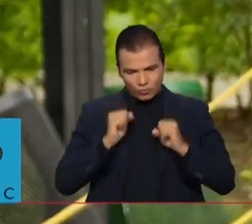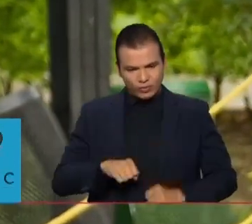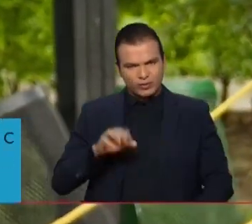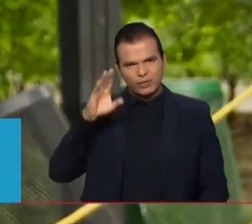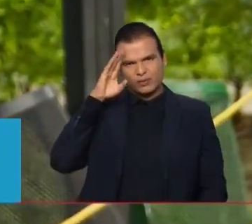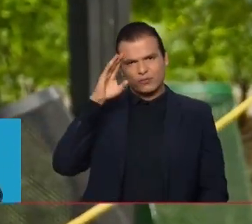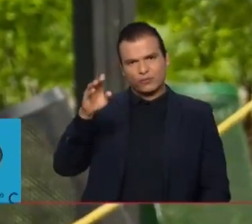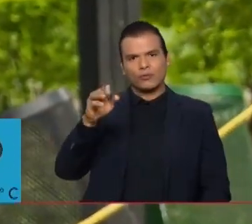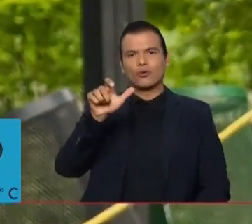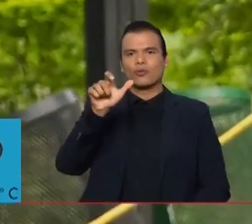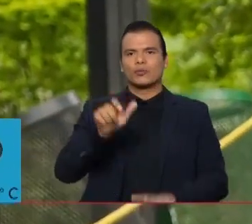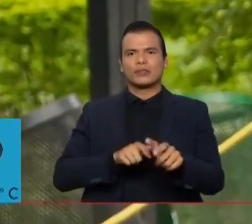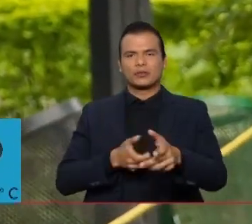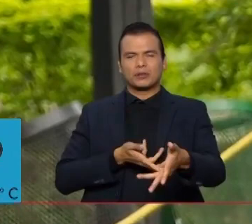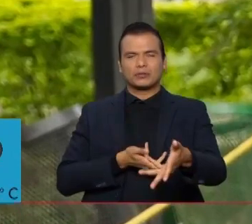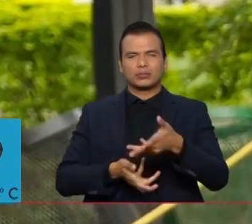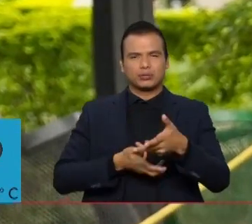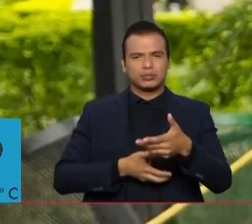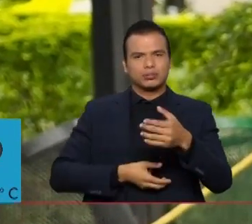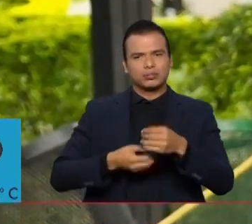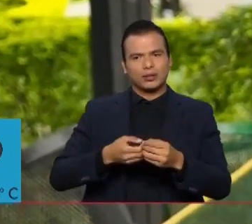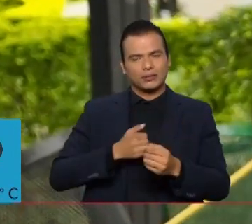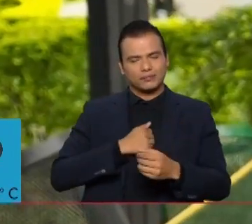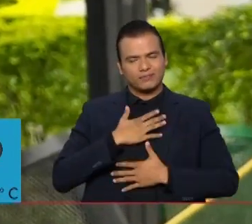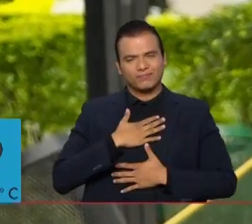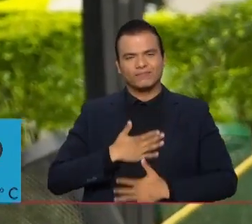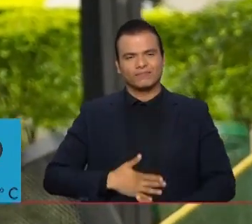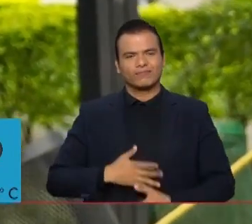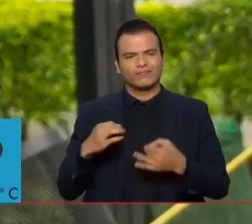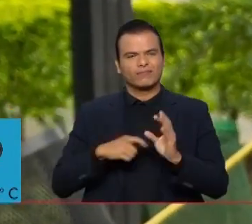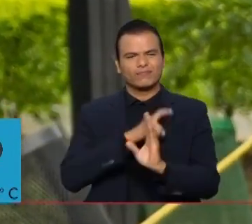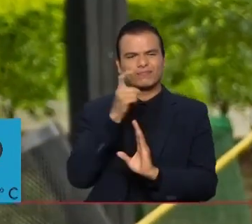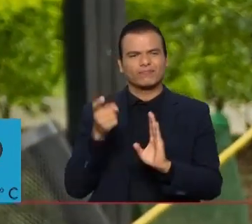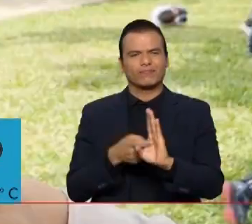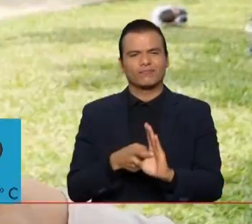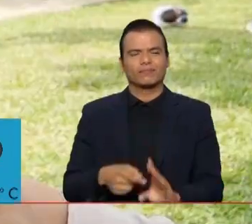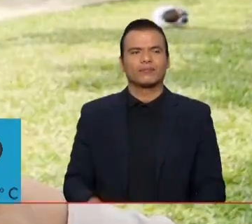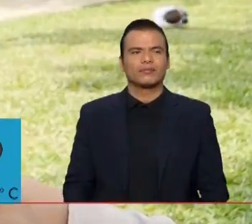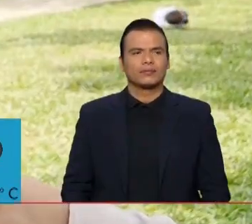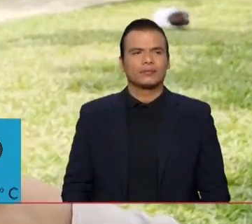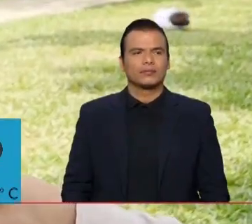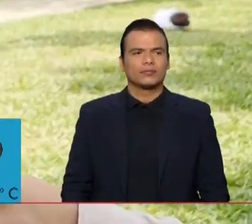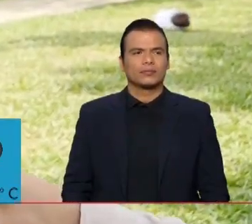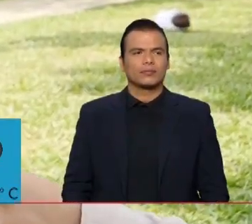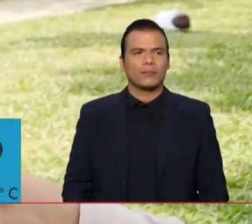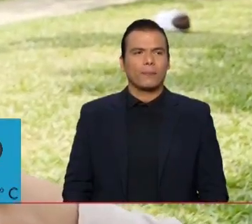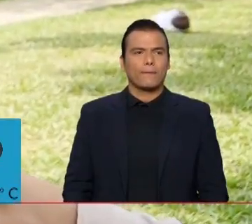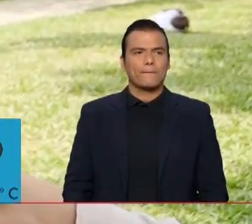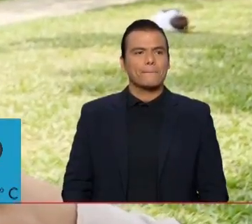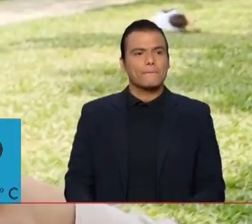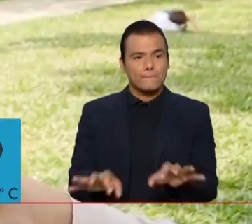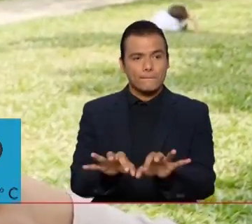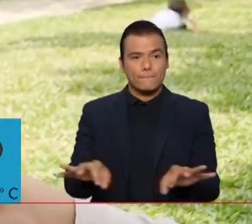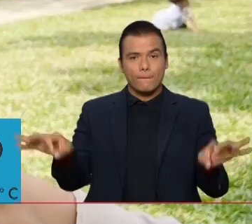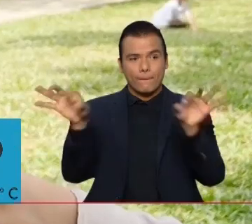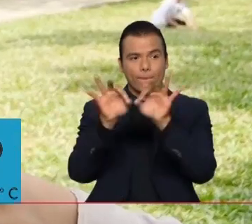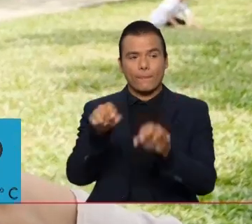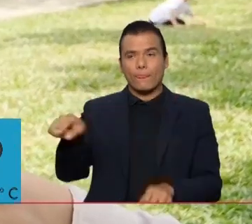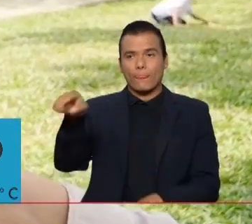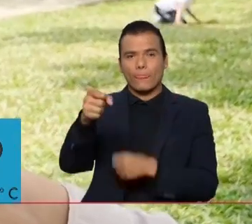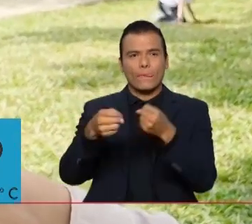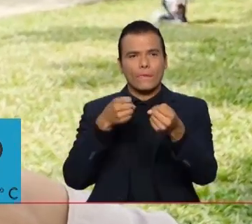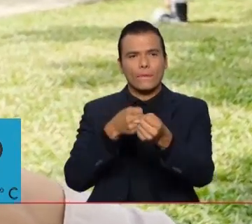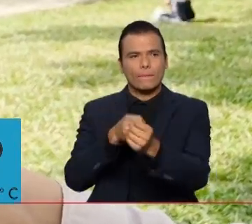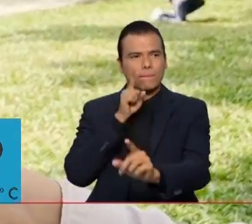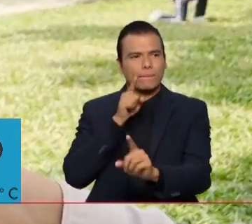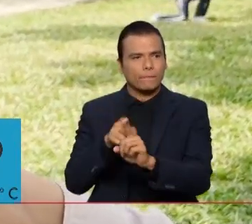bien con los demás y mantener un equilibrio emocional a lo largo de sus vidas. El apoyo es fundamental para que ellos se les facilite, por